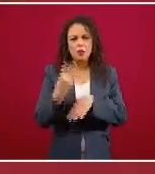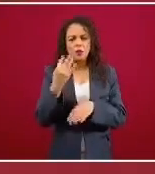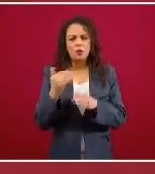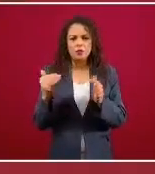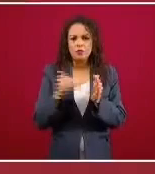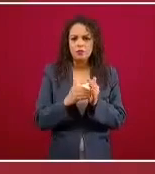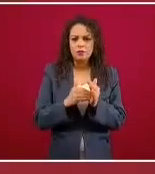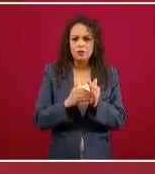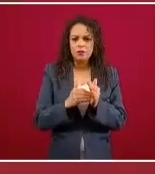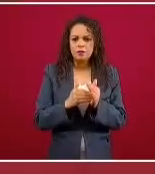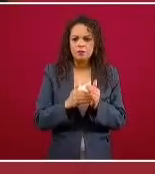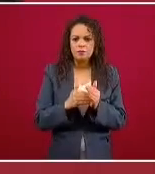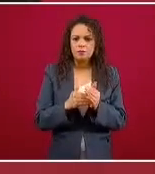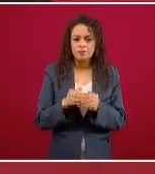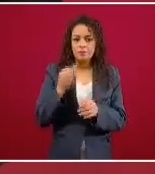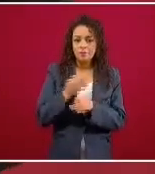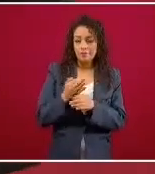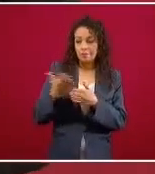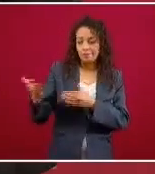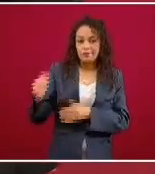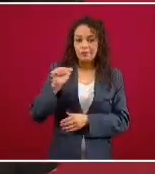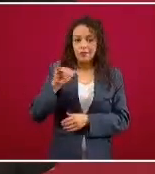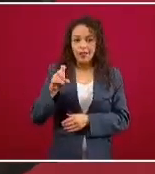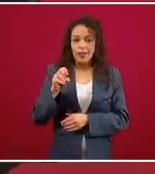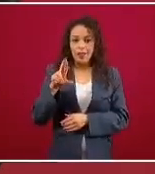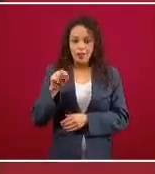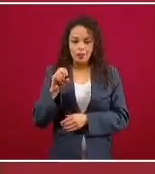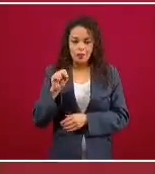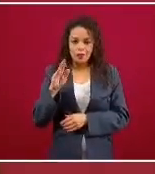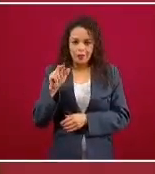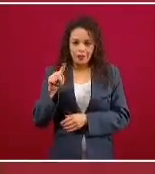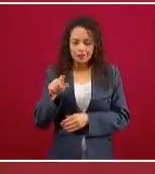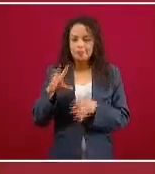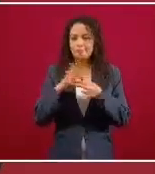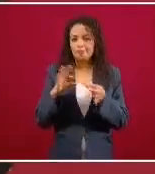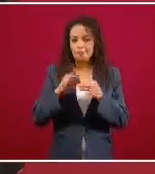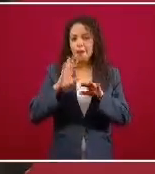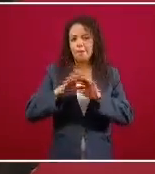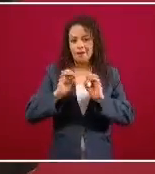14,000, ahora Alejandro Schwartz va a explicar.